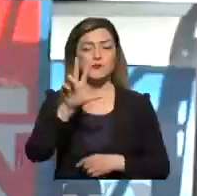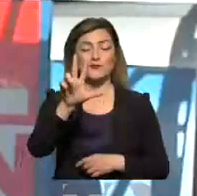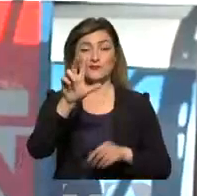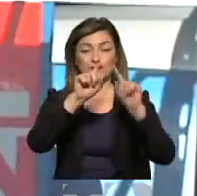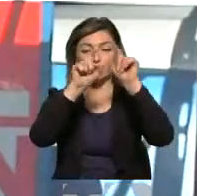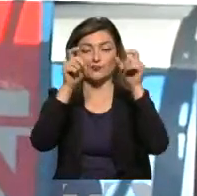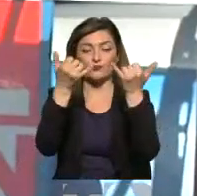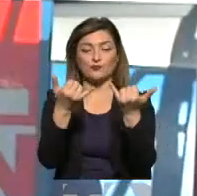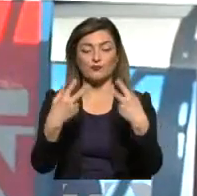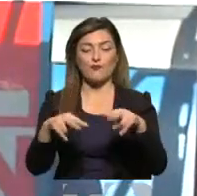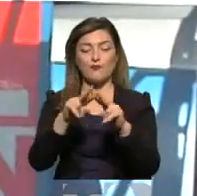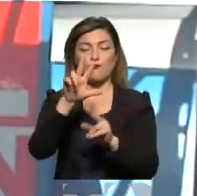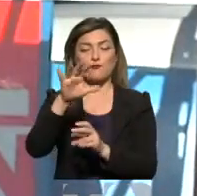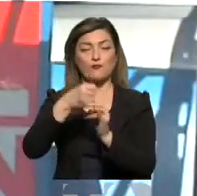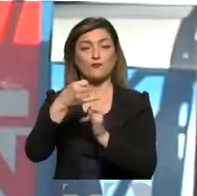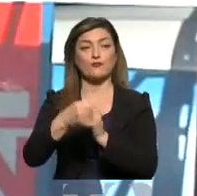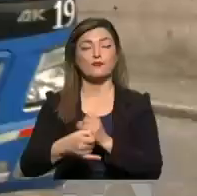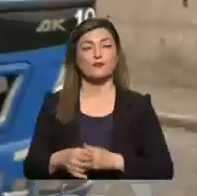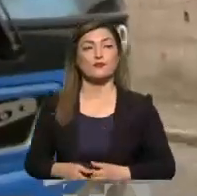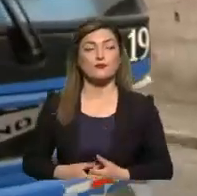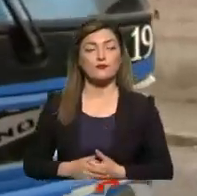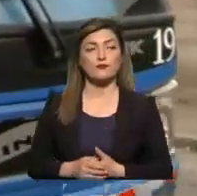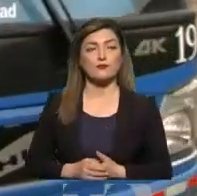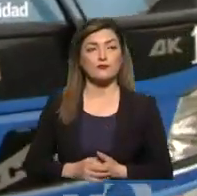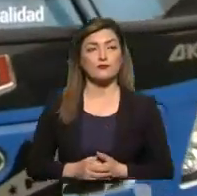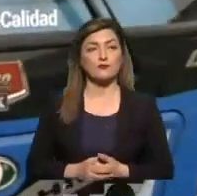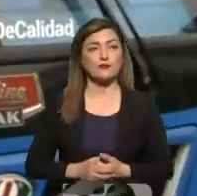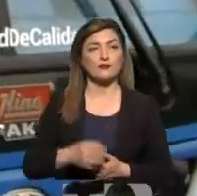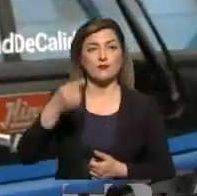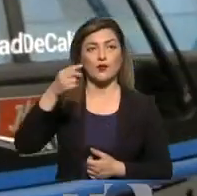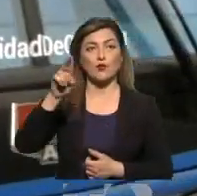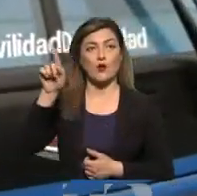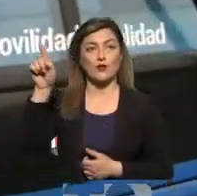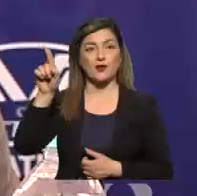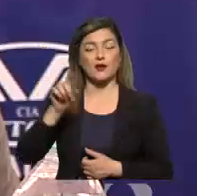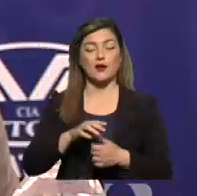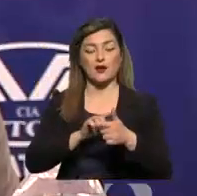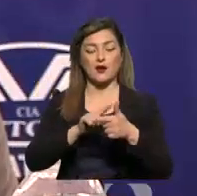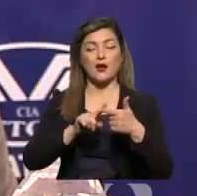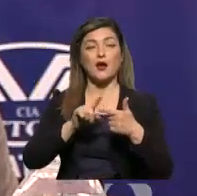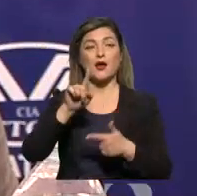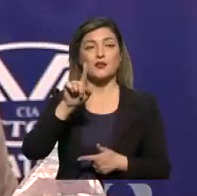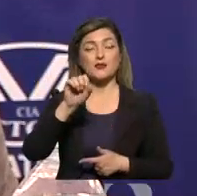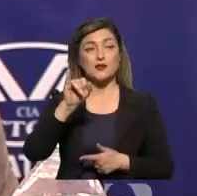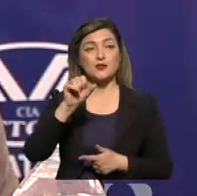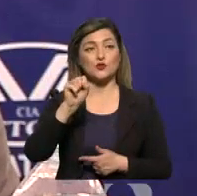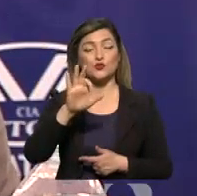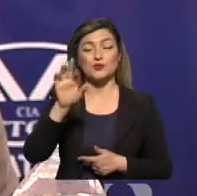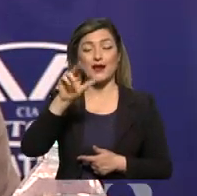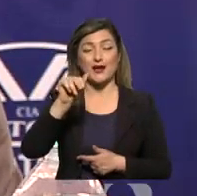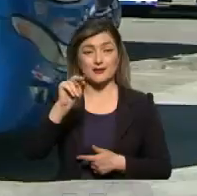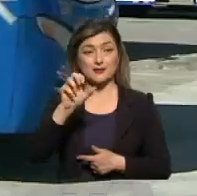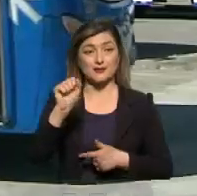actualizar una tarifa de transporte a 35 centavos ellas son guadalajara y de su tranza que según dijo el secretario de movilidad